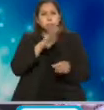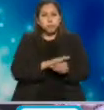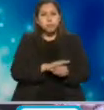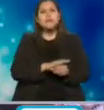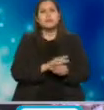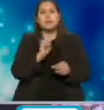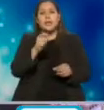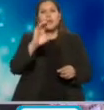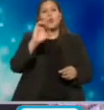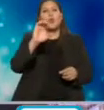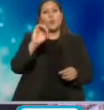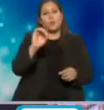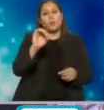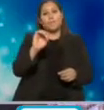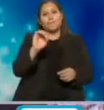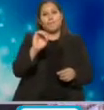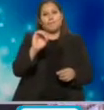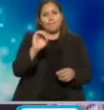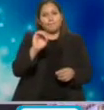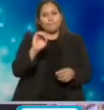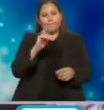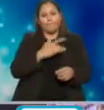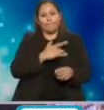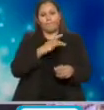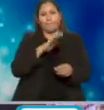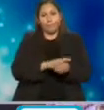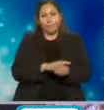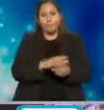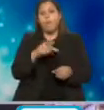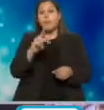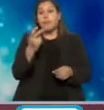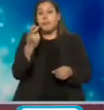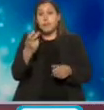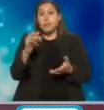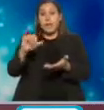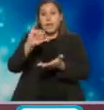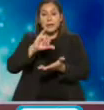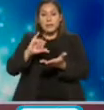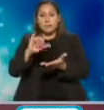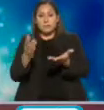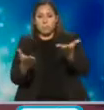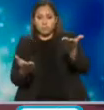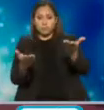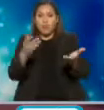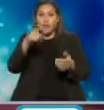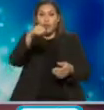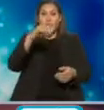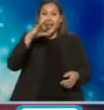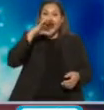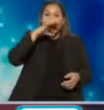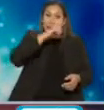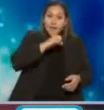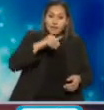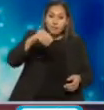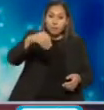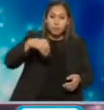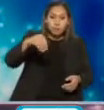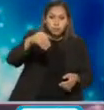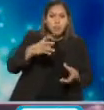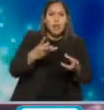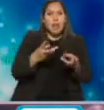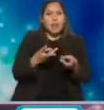coco, pero esto permite la estabilidad del aceite, es decir, si nosotros lo calentamos, se va a